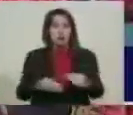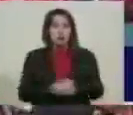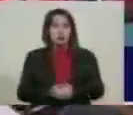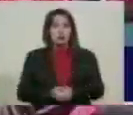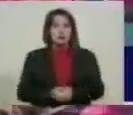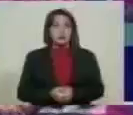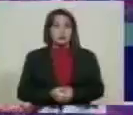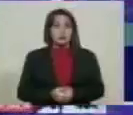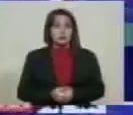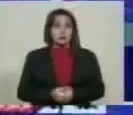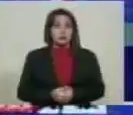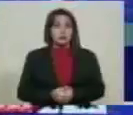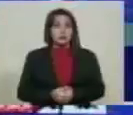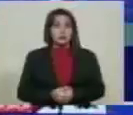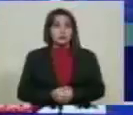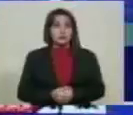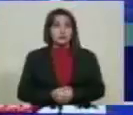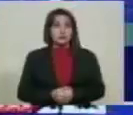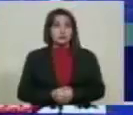El voto popular.